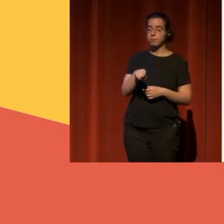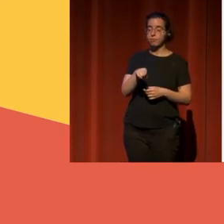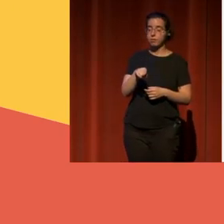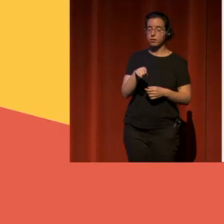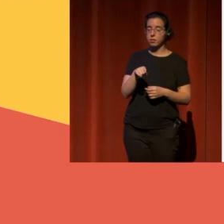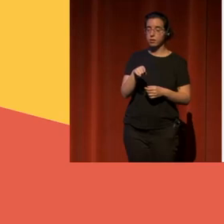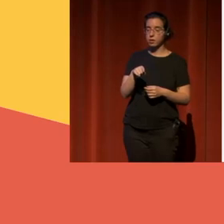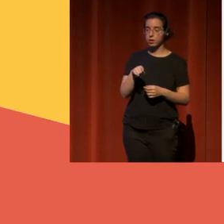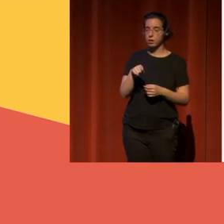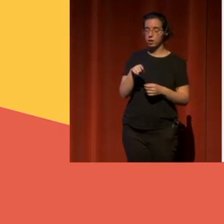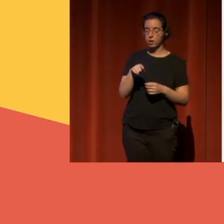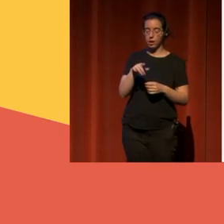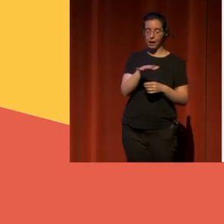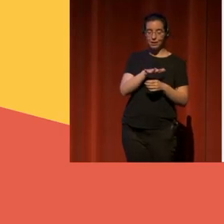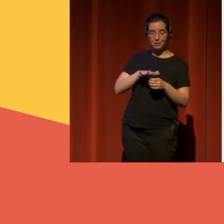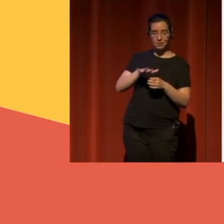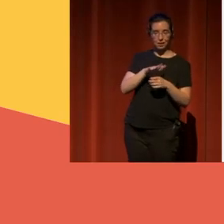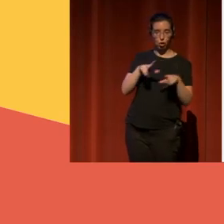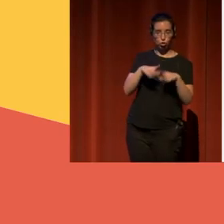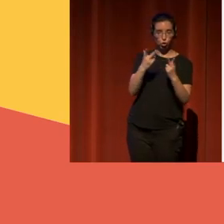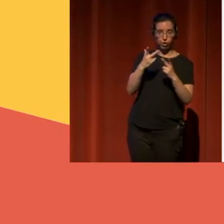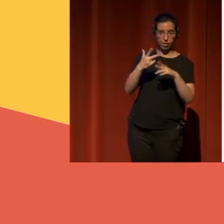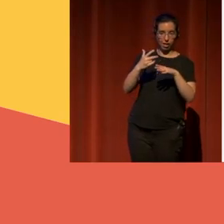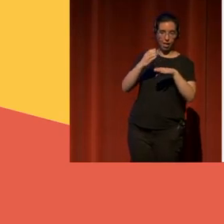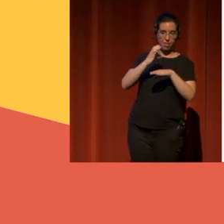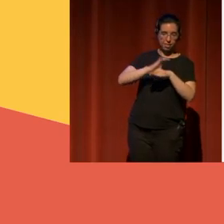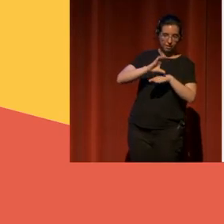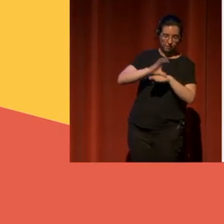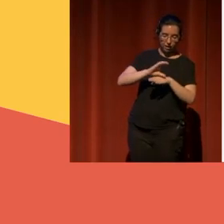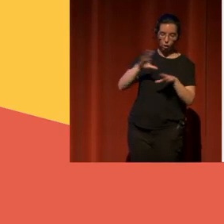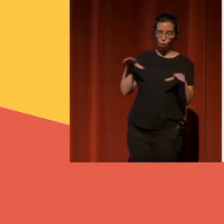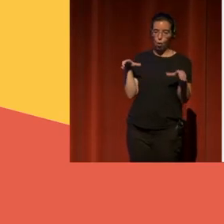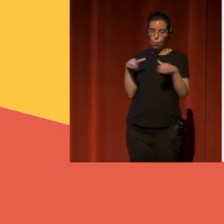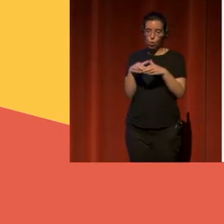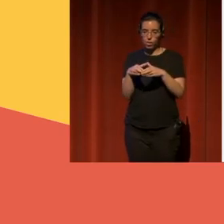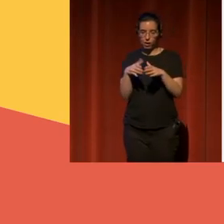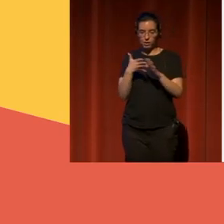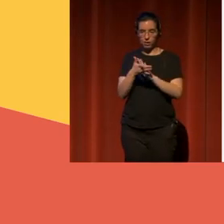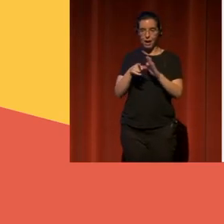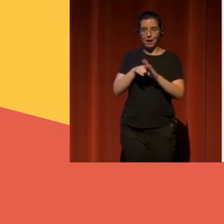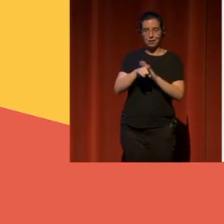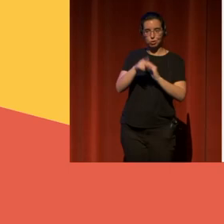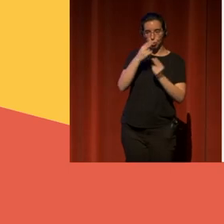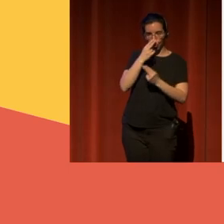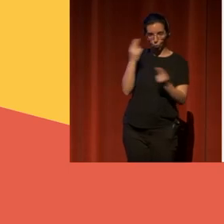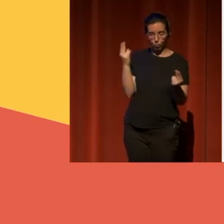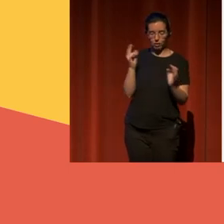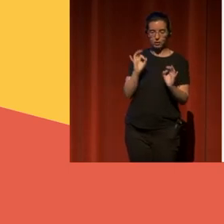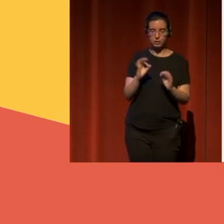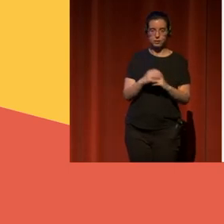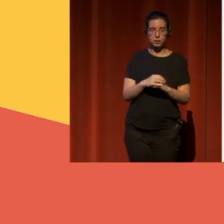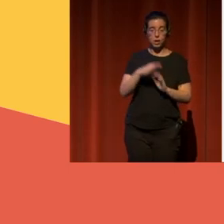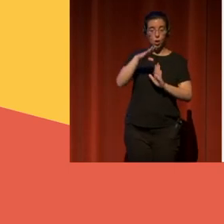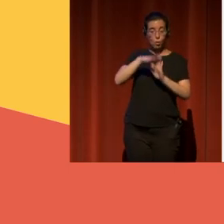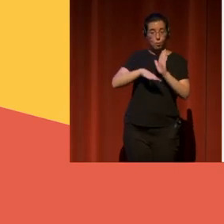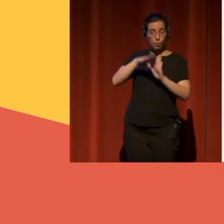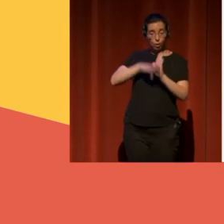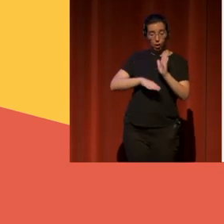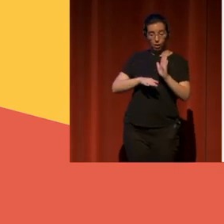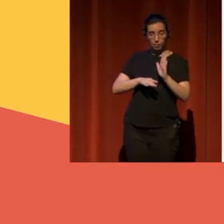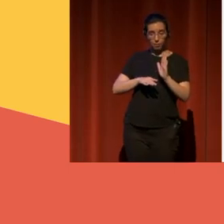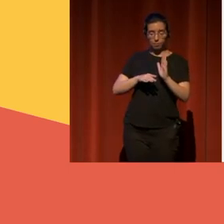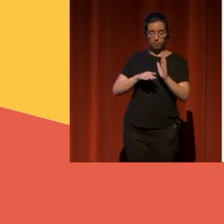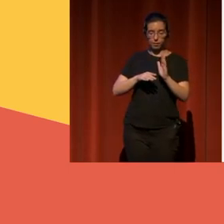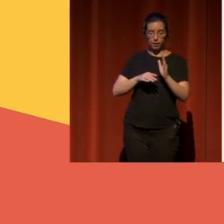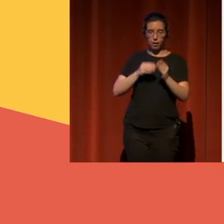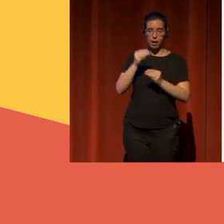Estado, sociedad civil y comunidad es una fórmula efectiva de hacer gestión pública. El programa se desarrolló en 14